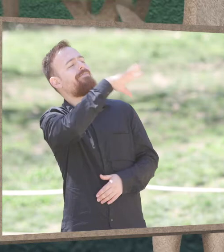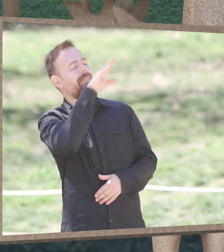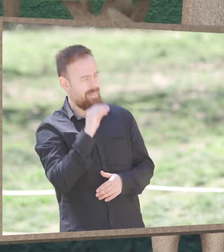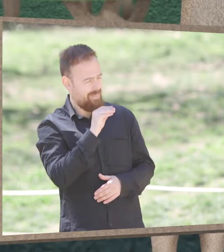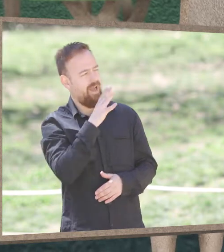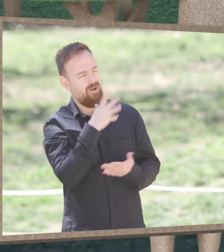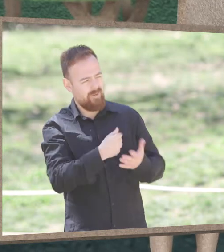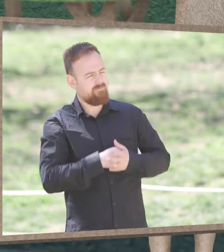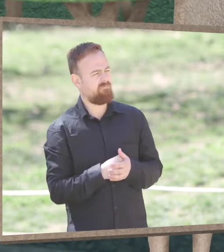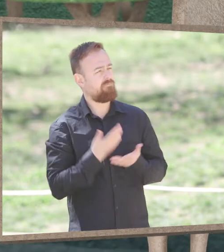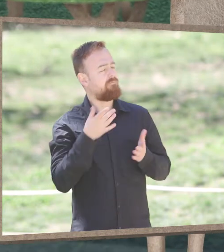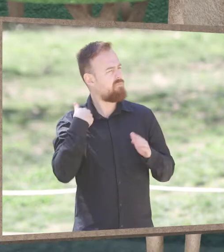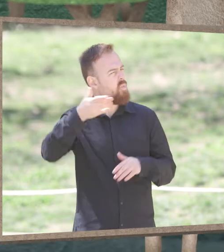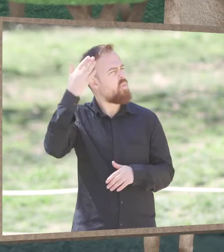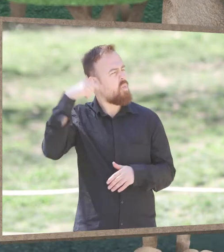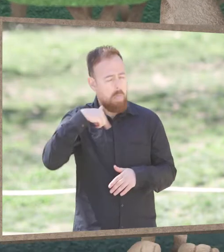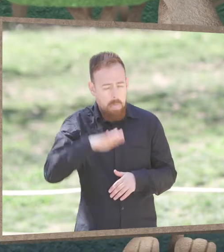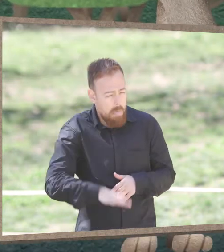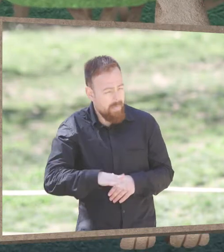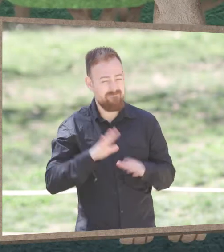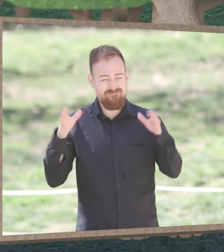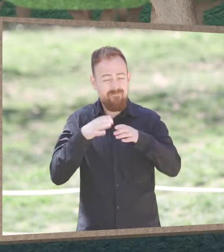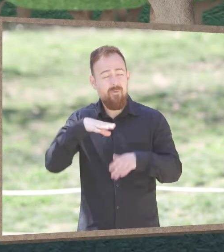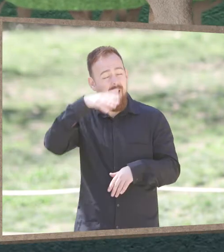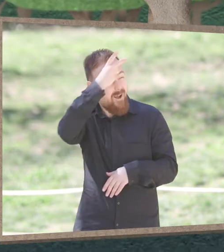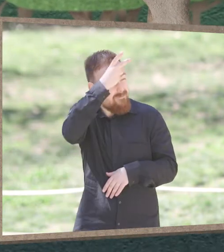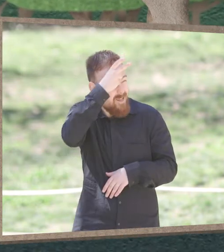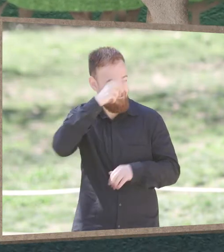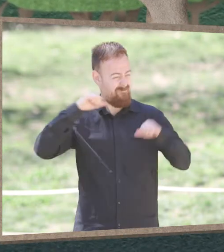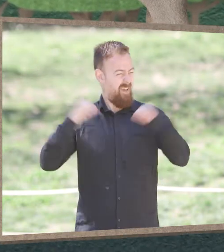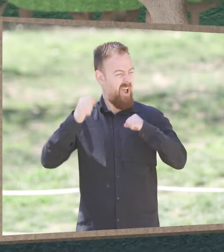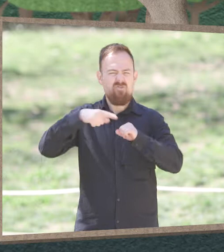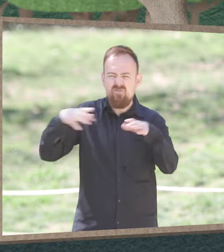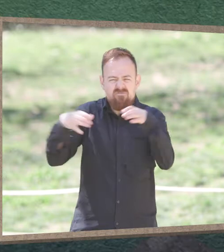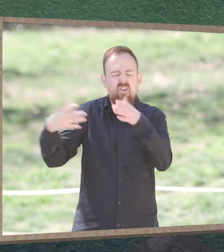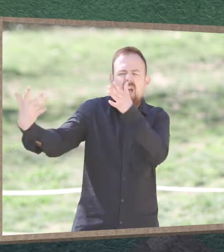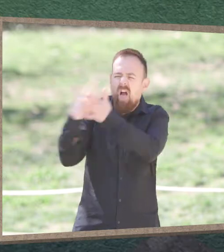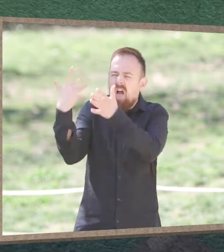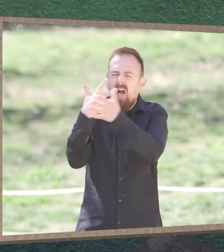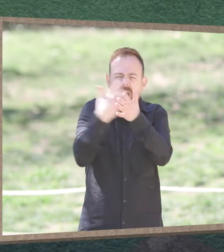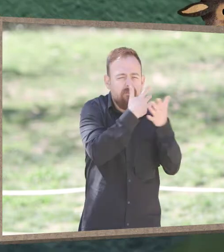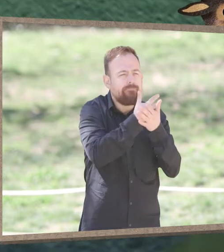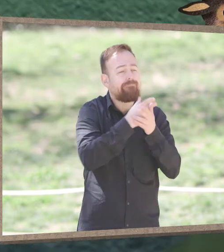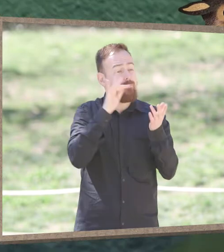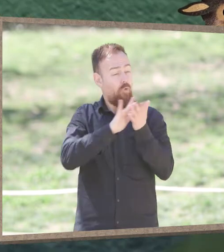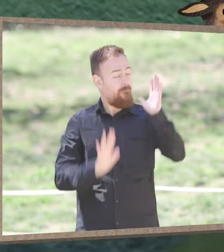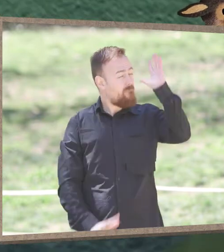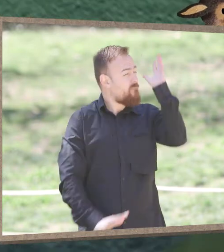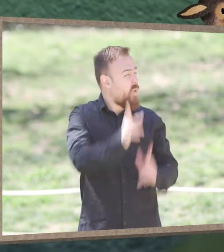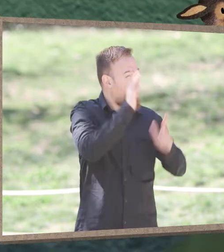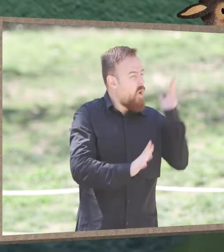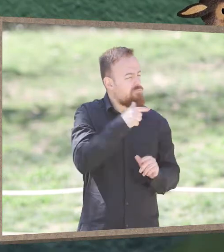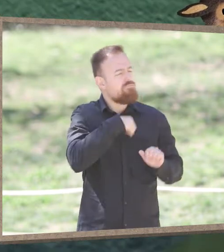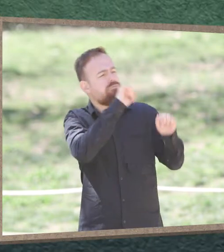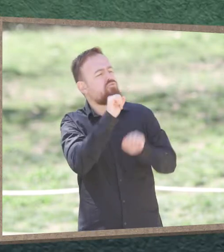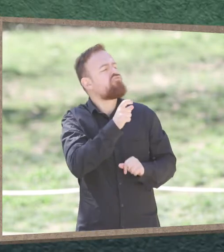Ahora entiendo lo que me contabas, Mefitu. Cuando era pequeña, las cabras más mayores del rebaño nos explicaban hacia dónde teníamos